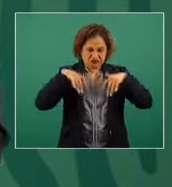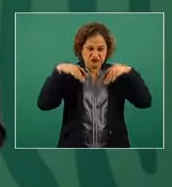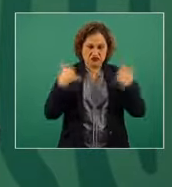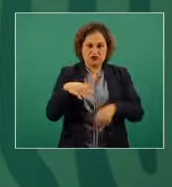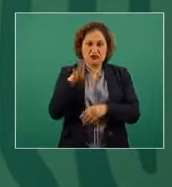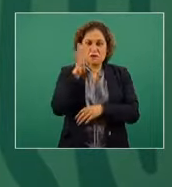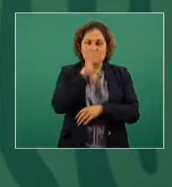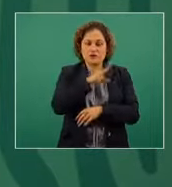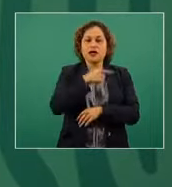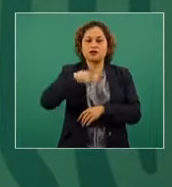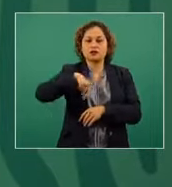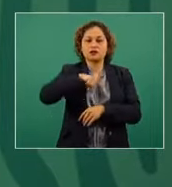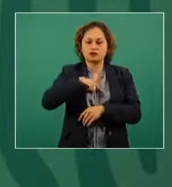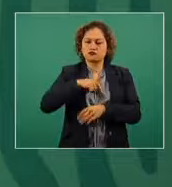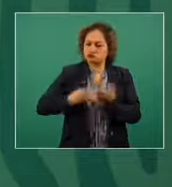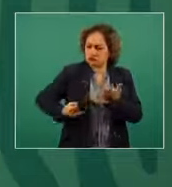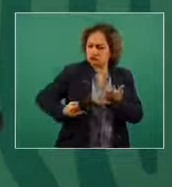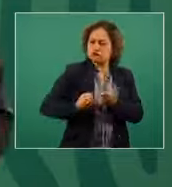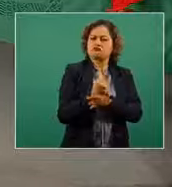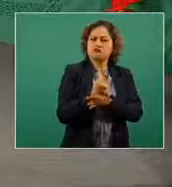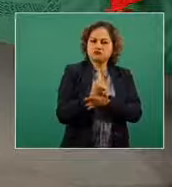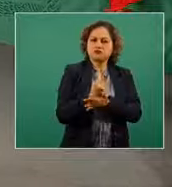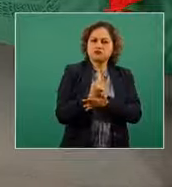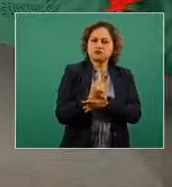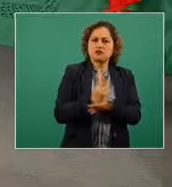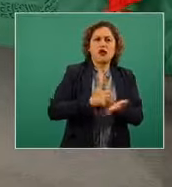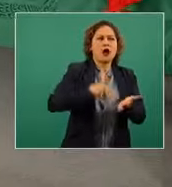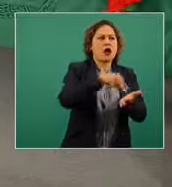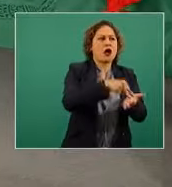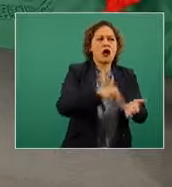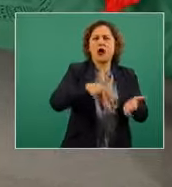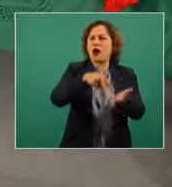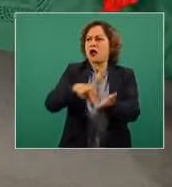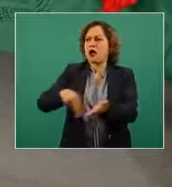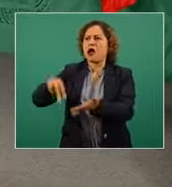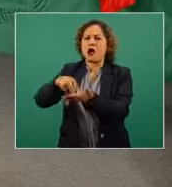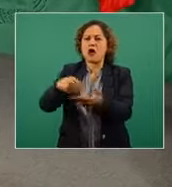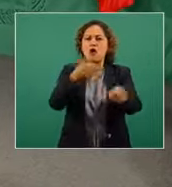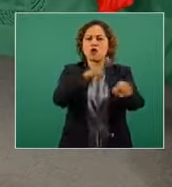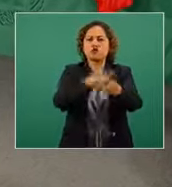pandemia ya andábamos recorriendo los hospitales de todo el país.